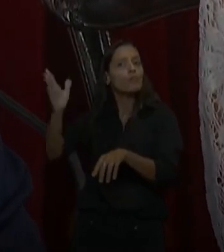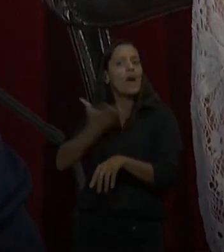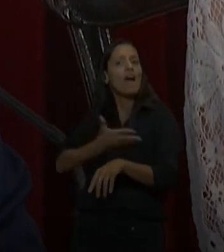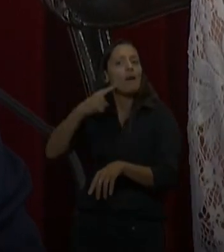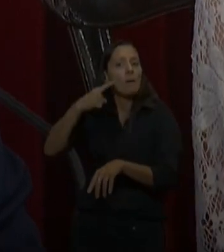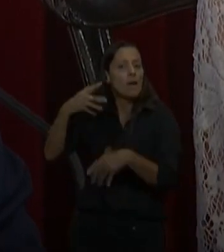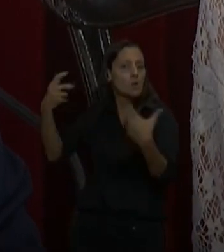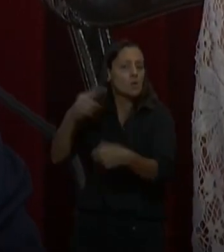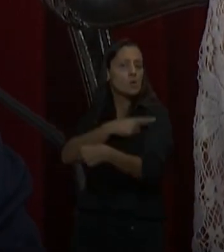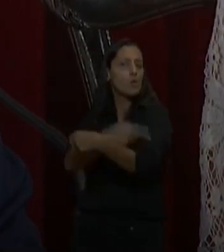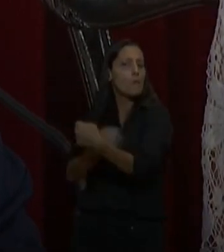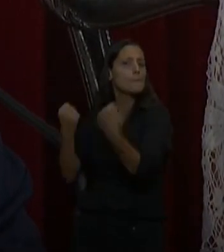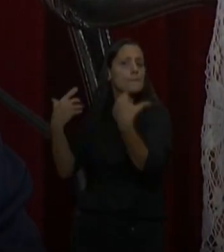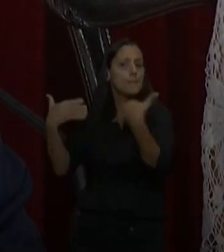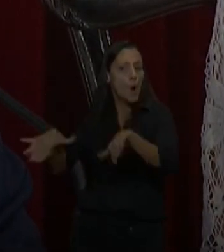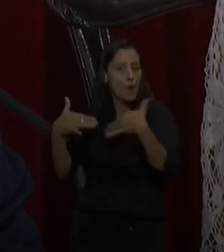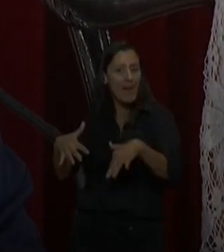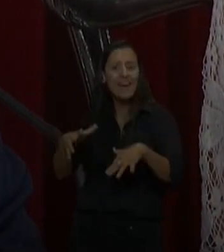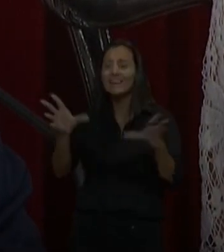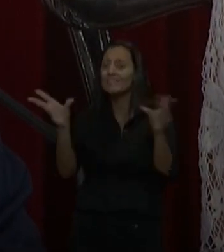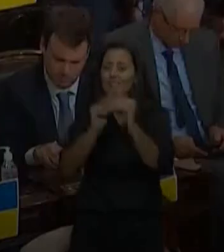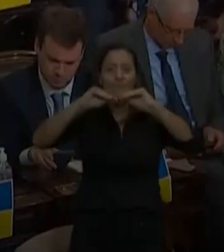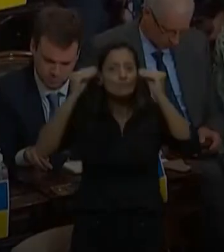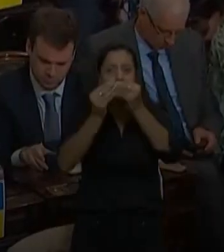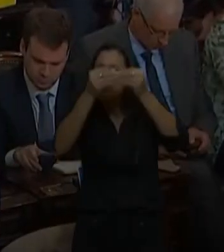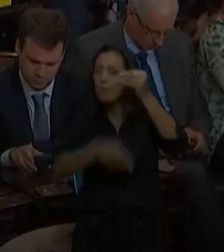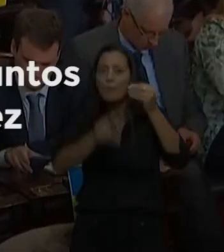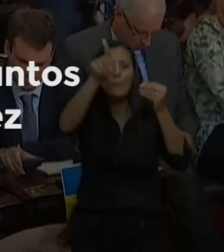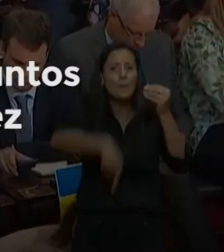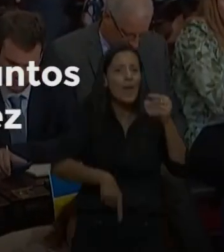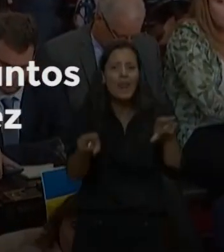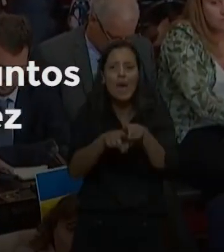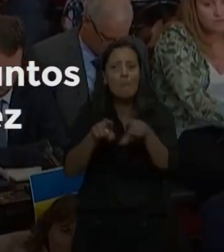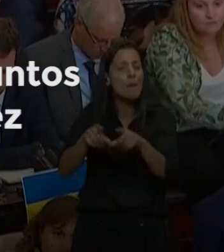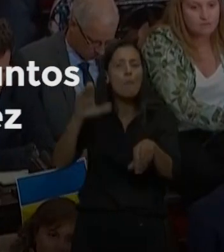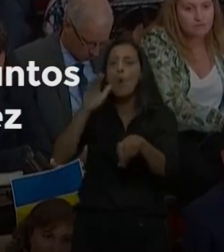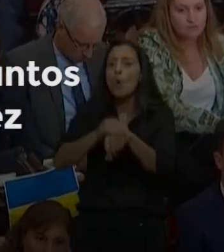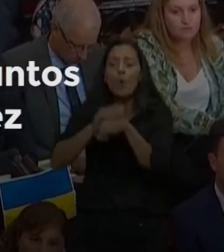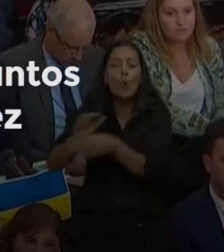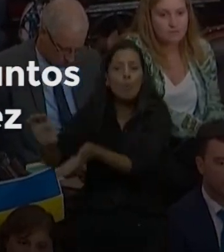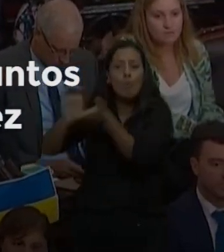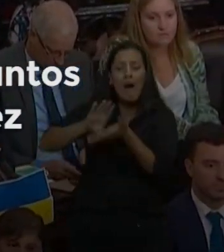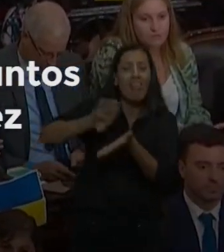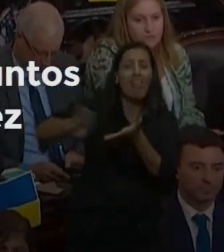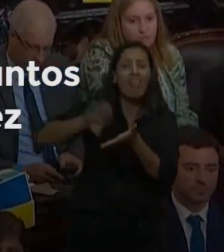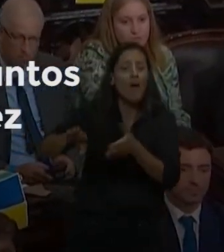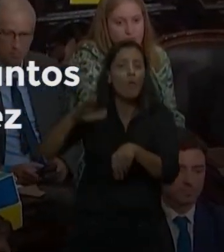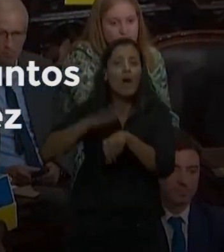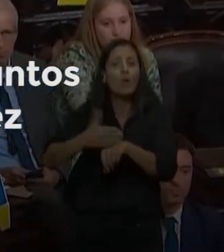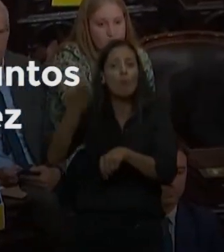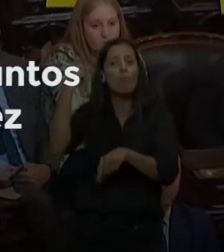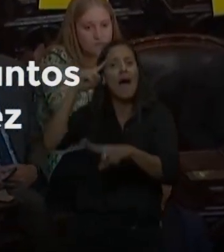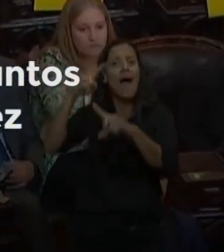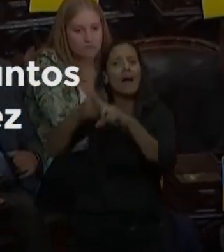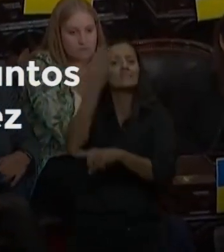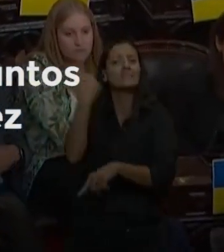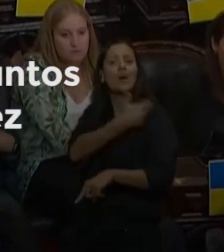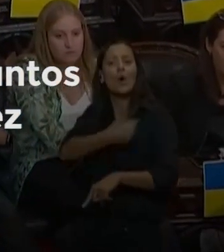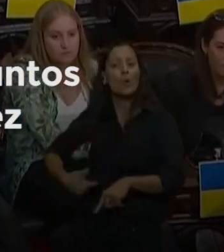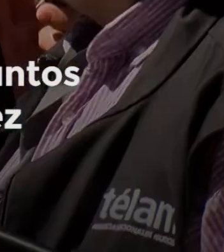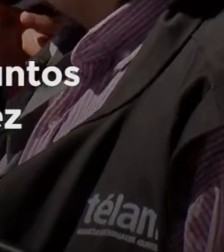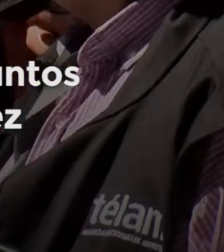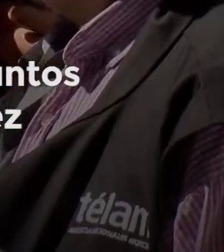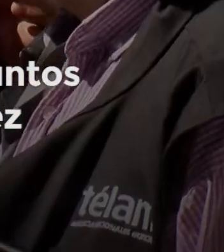La verdad que siempre la expectativa de un nuevo comienzo, de la obligación del gobierno de resolver las cuestiones que no hemos podido resolver después de